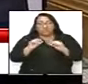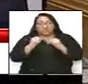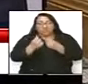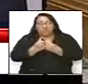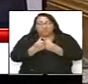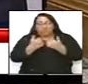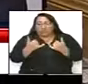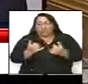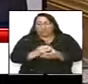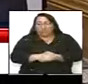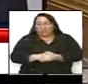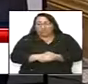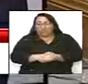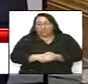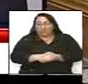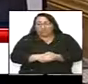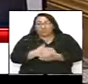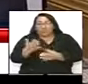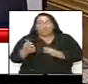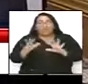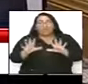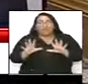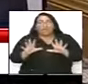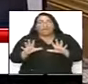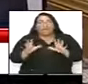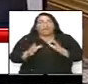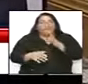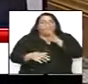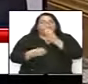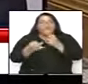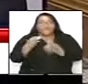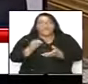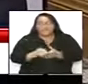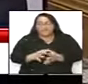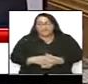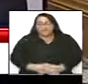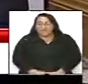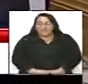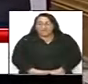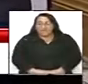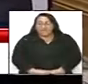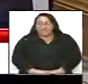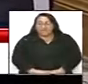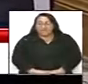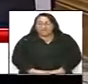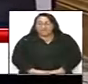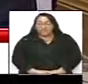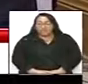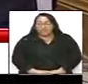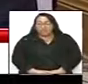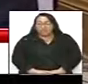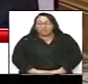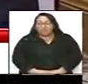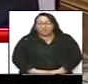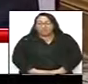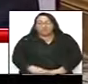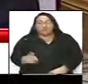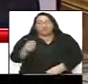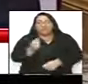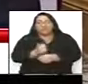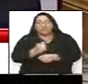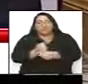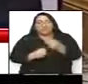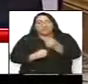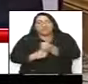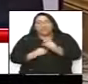de bancada, ya vamos a ser 10 y no sé cuántas más. Entonces, eso no fortalece a la